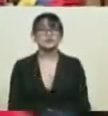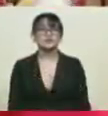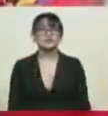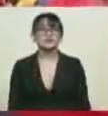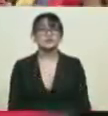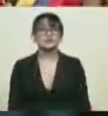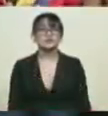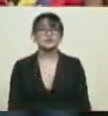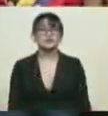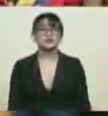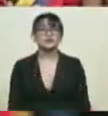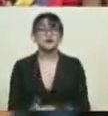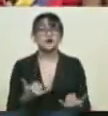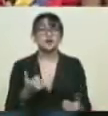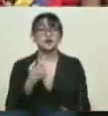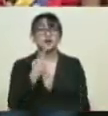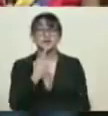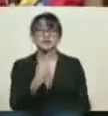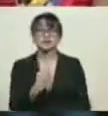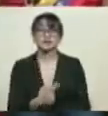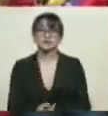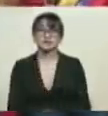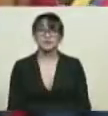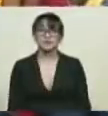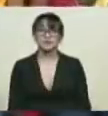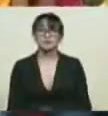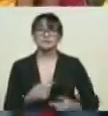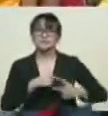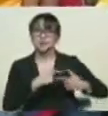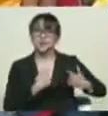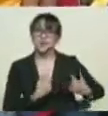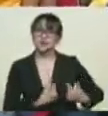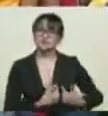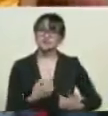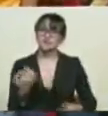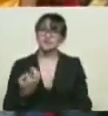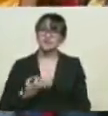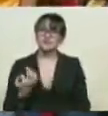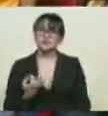Y yo les digo, con mi corazón,